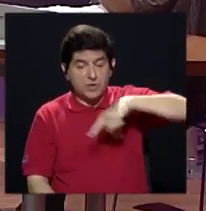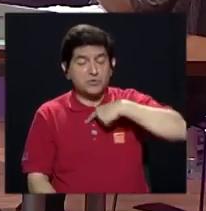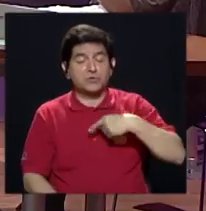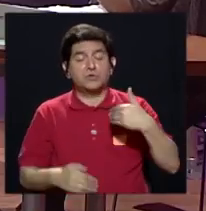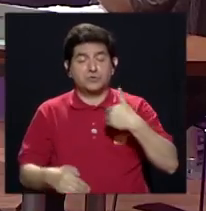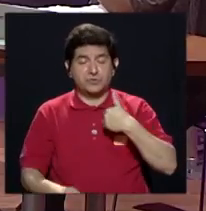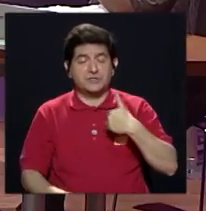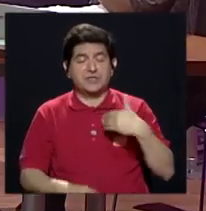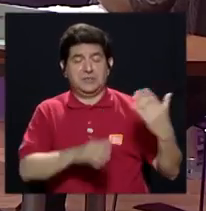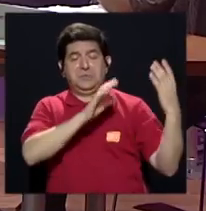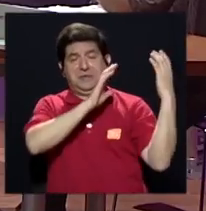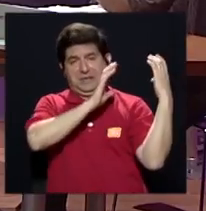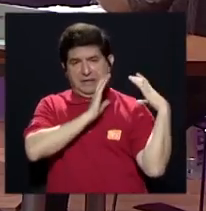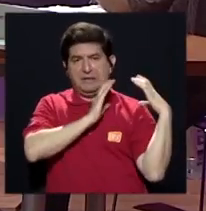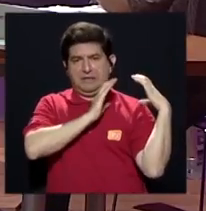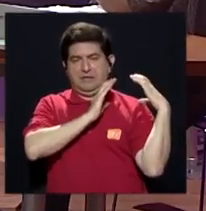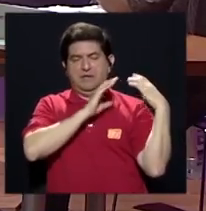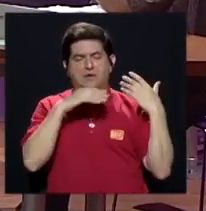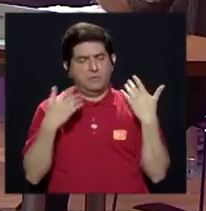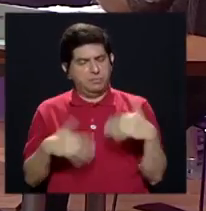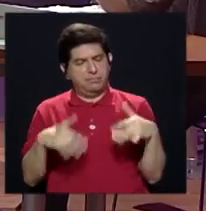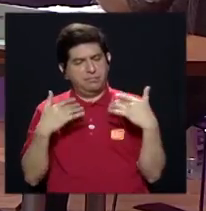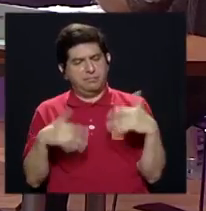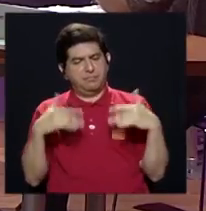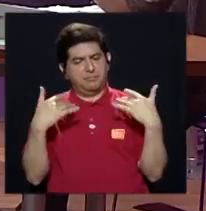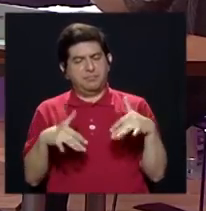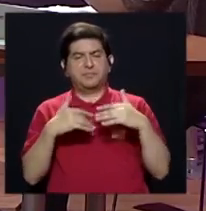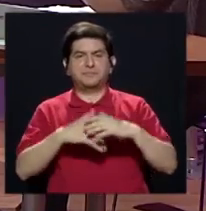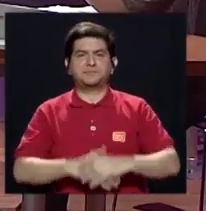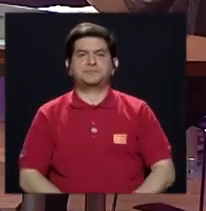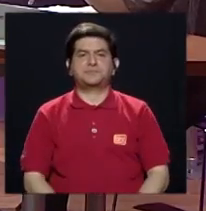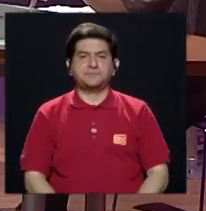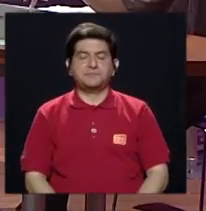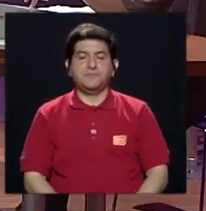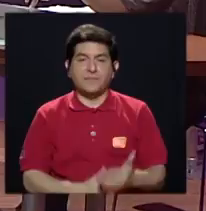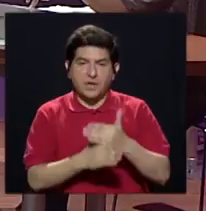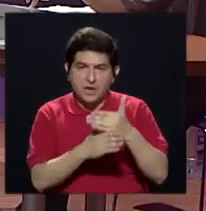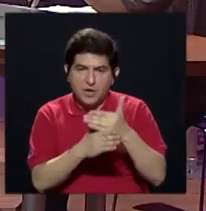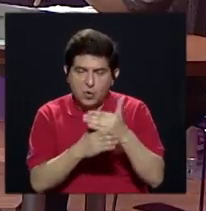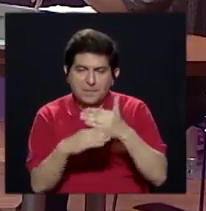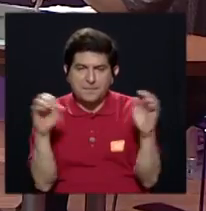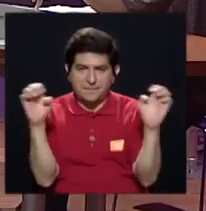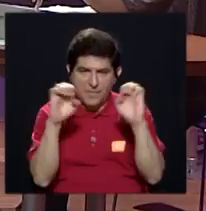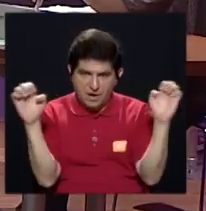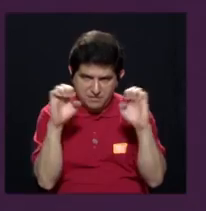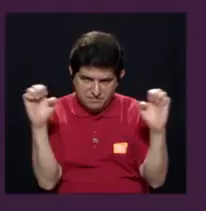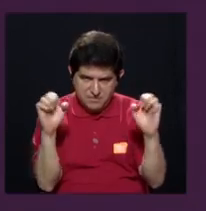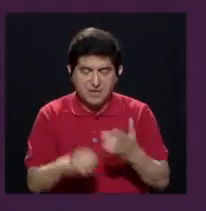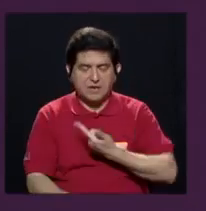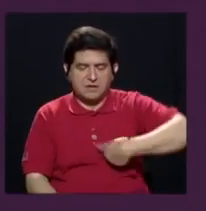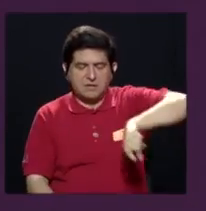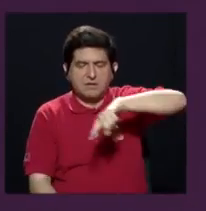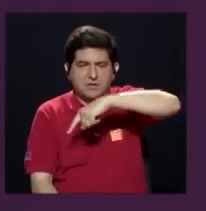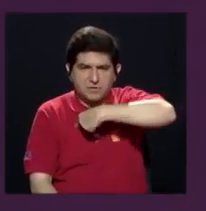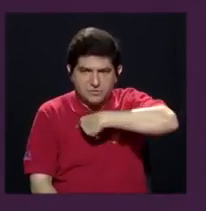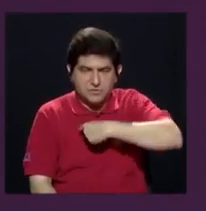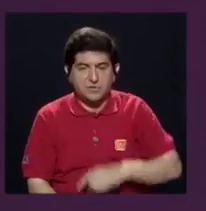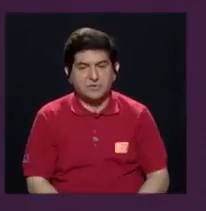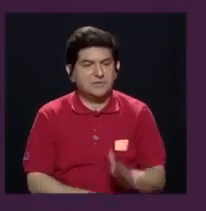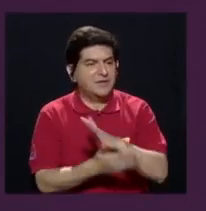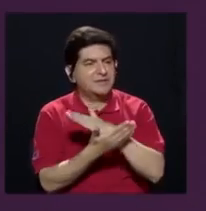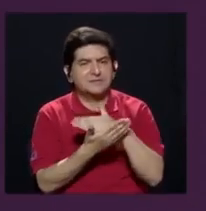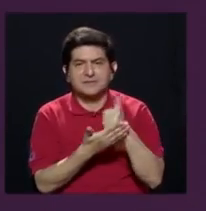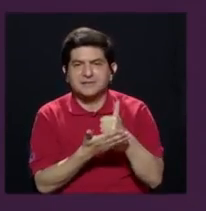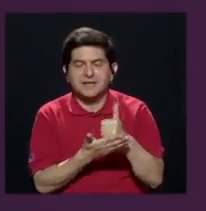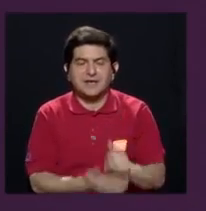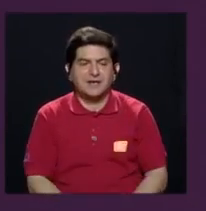cargadas verdad quedamos cargadas porque eh el compartir las energías entre nosotras es algo Hay